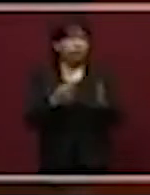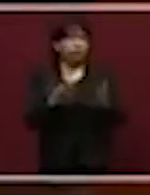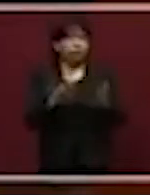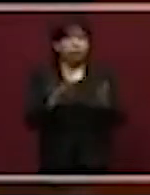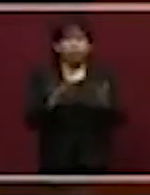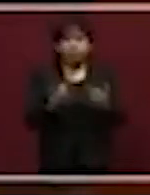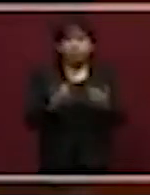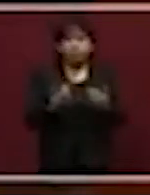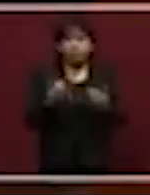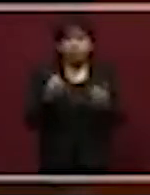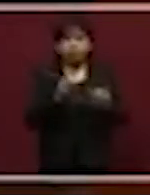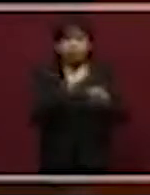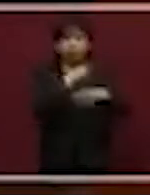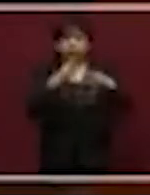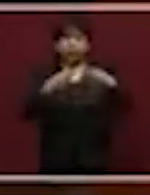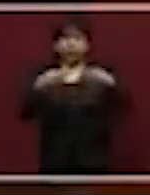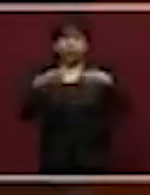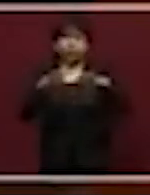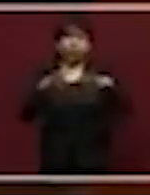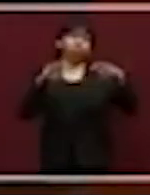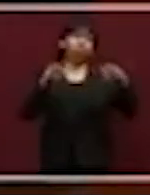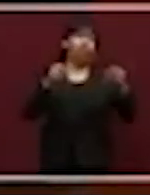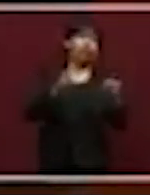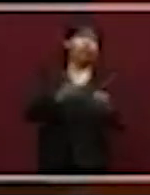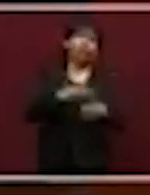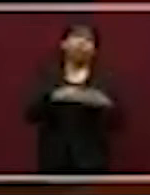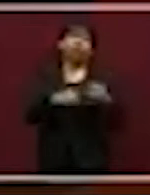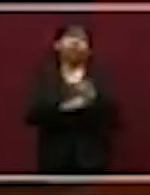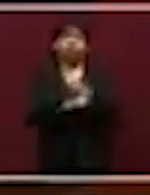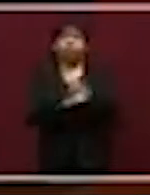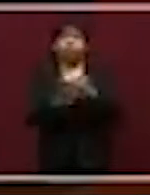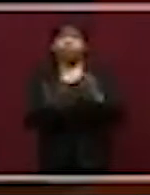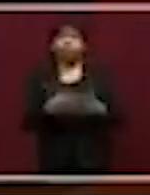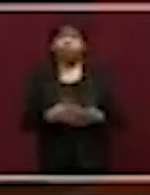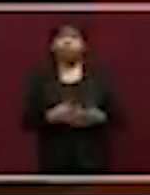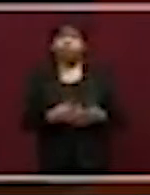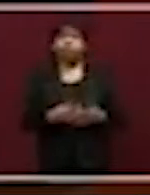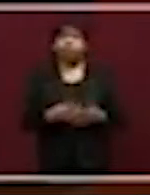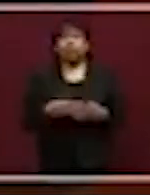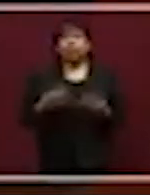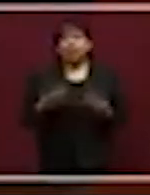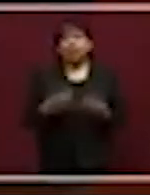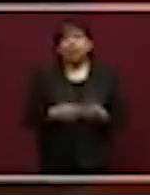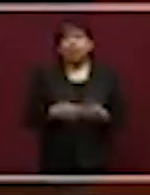existe contagios masivos, que no existe un problema así